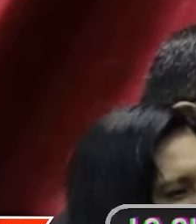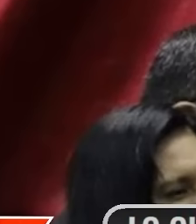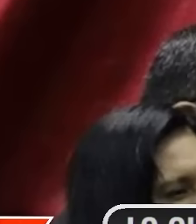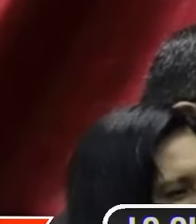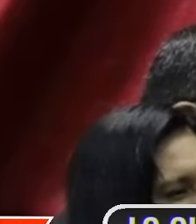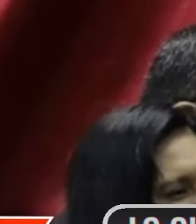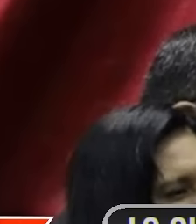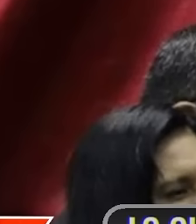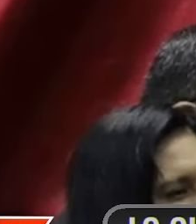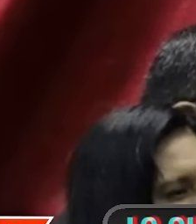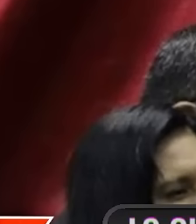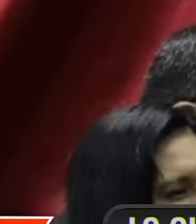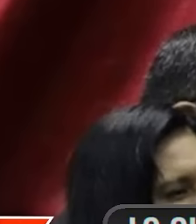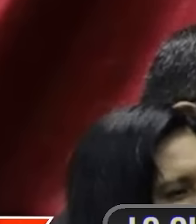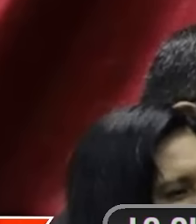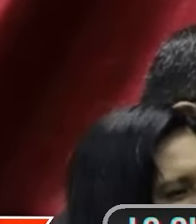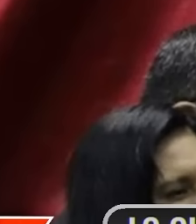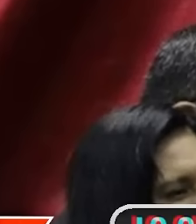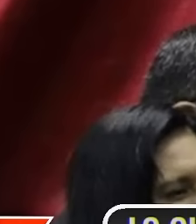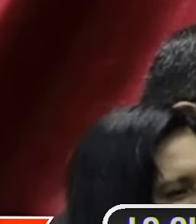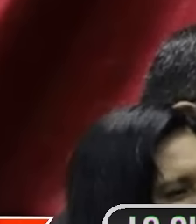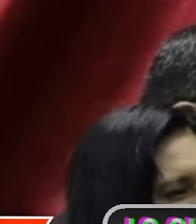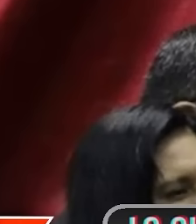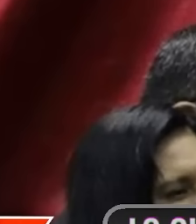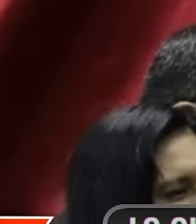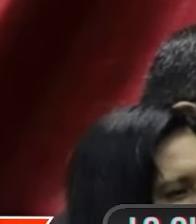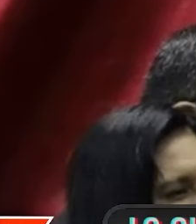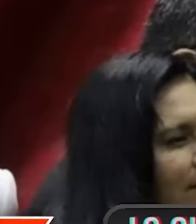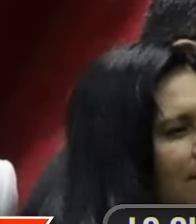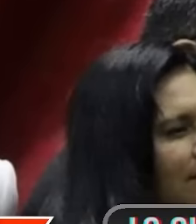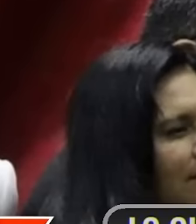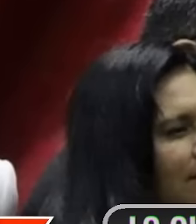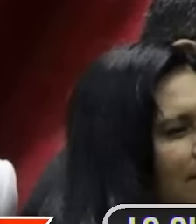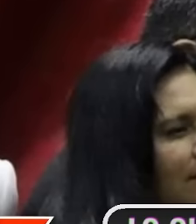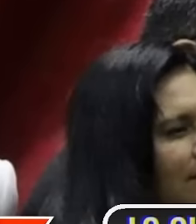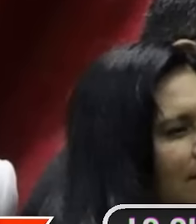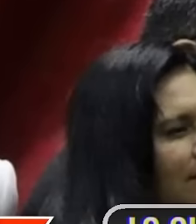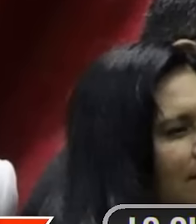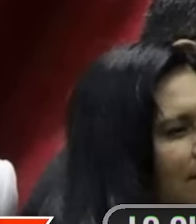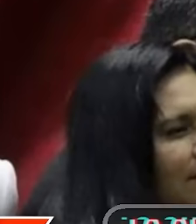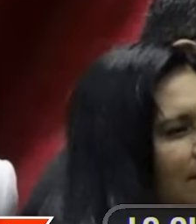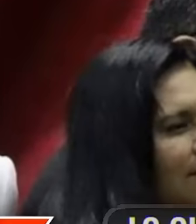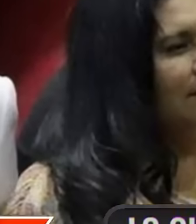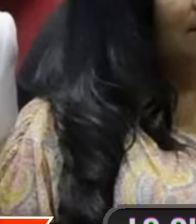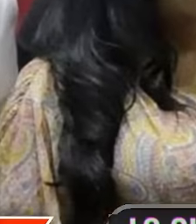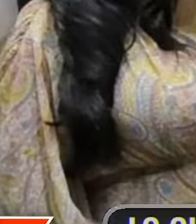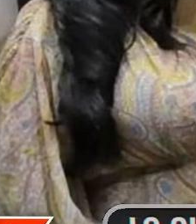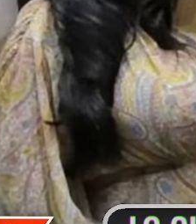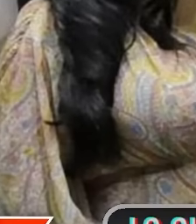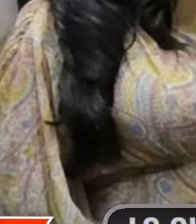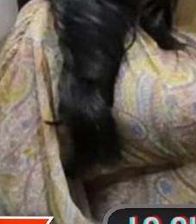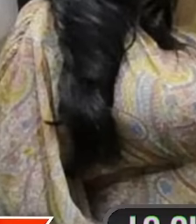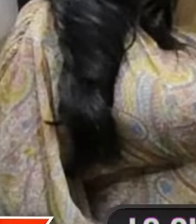bueno, cronológicamente esto fue lo que sucedió. Entró Luisa María Alcalde a la Cámara de Diputados para entregar el quinto informe del presidente Andrés Manuel